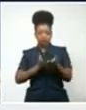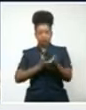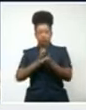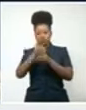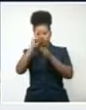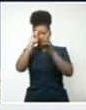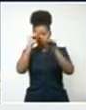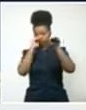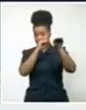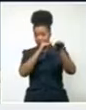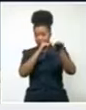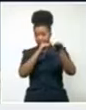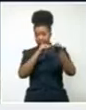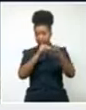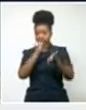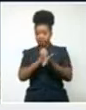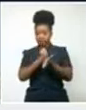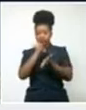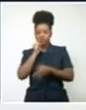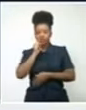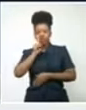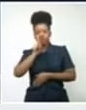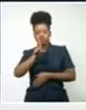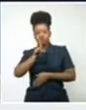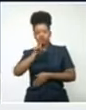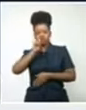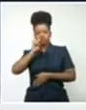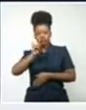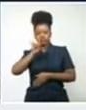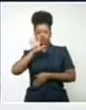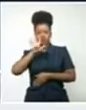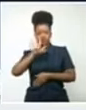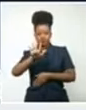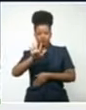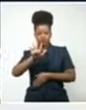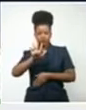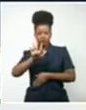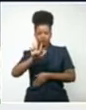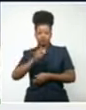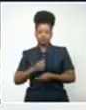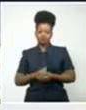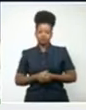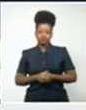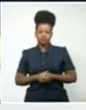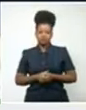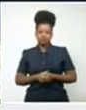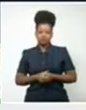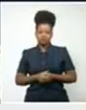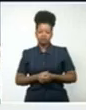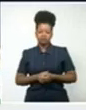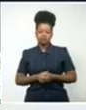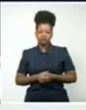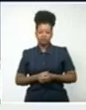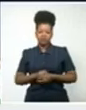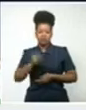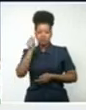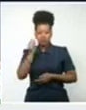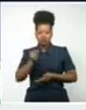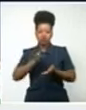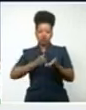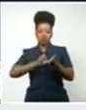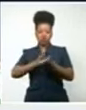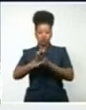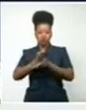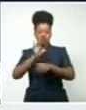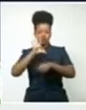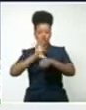ingresados, confirmados 165. Esos son los casos activos que se